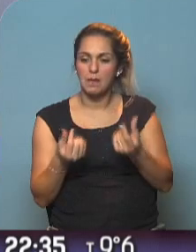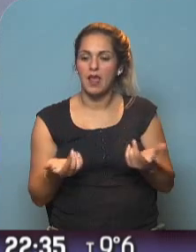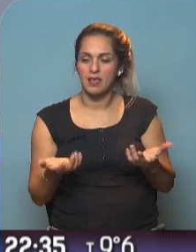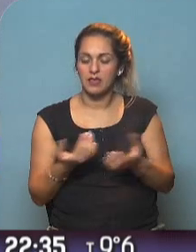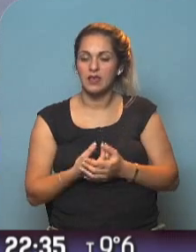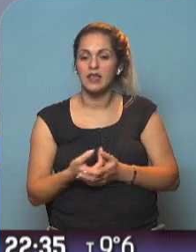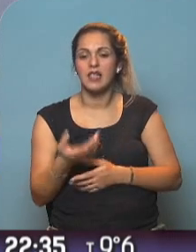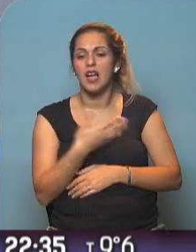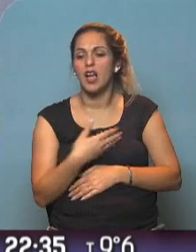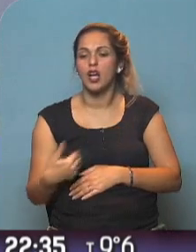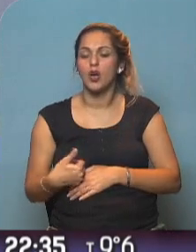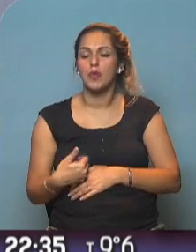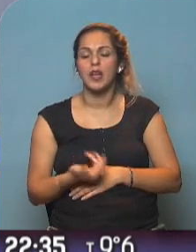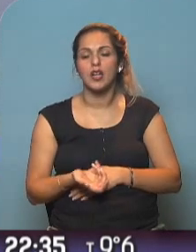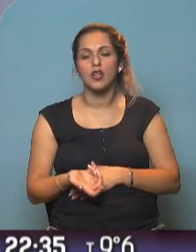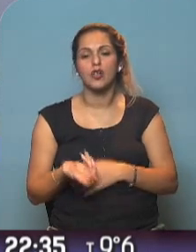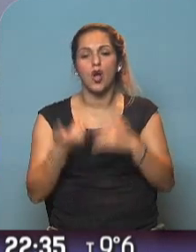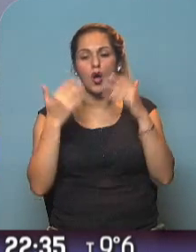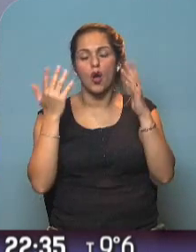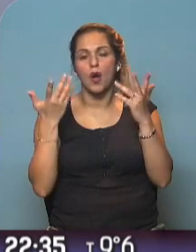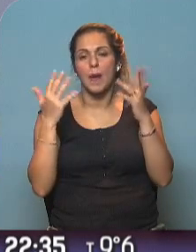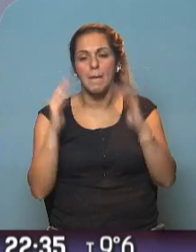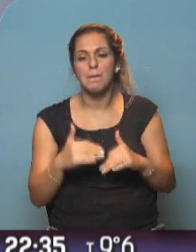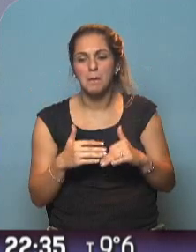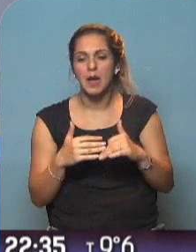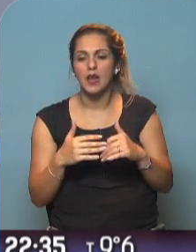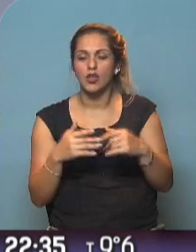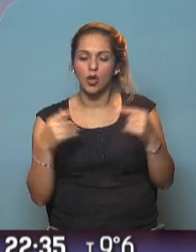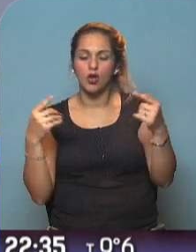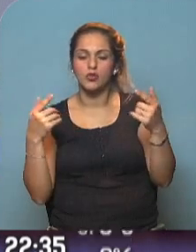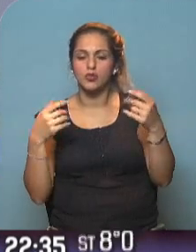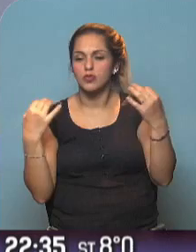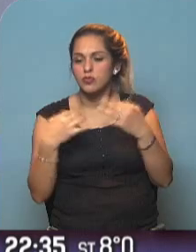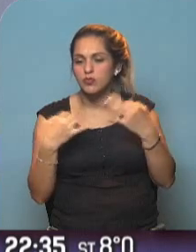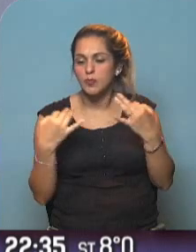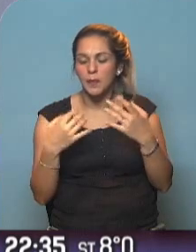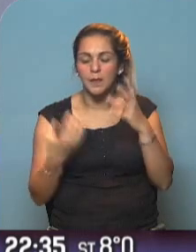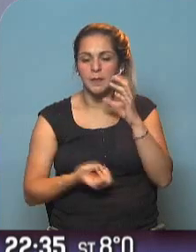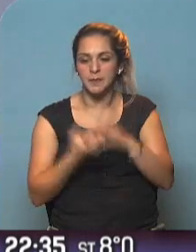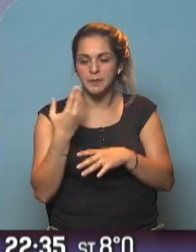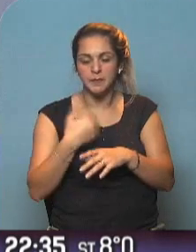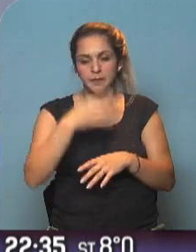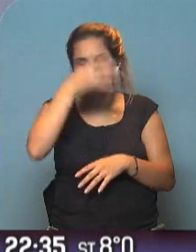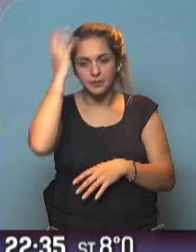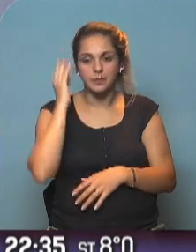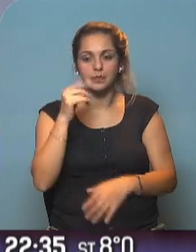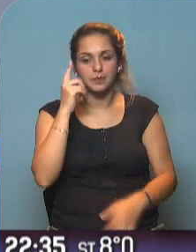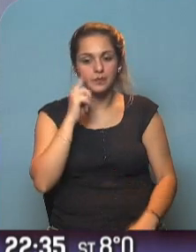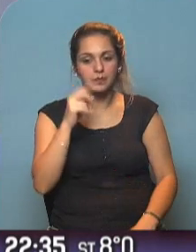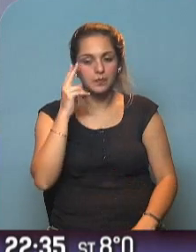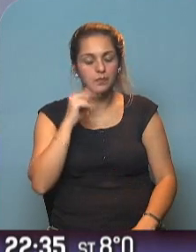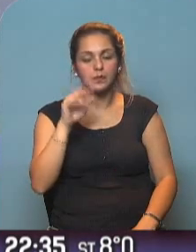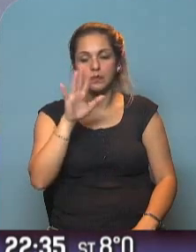es el gobierno menos convencional de Europa desde su creación, es decir, desde los tratados de Roma de